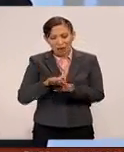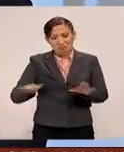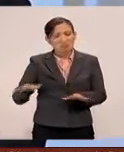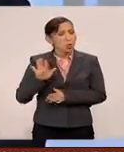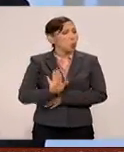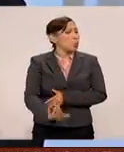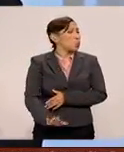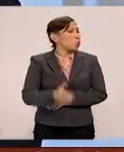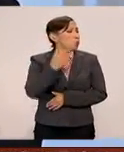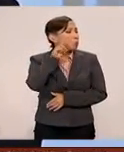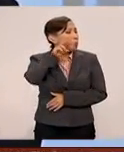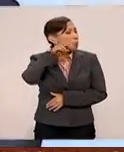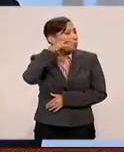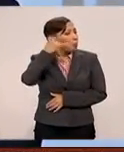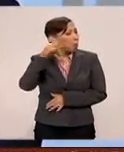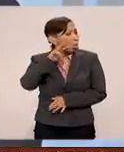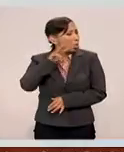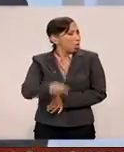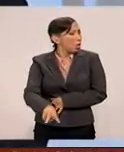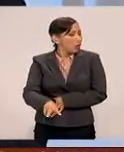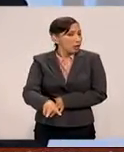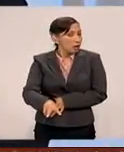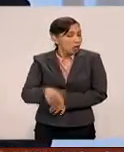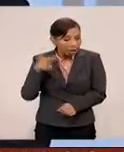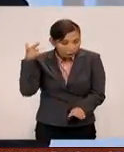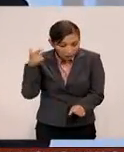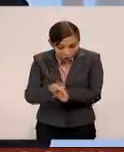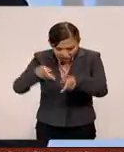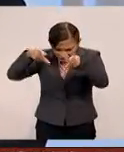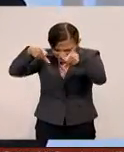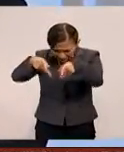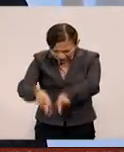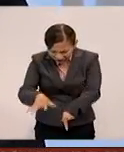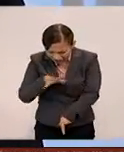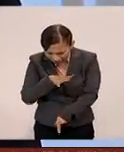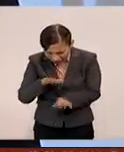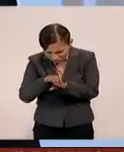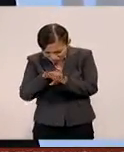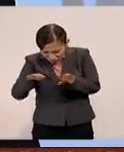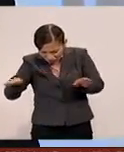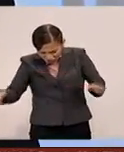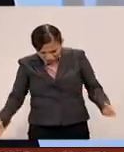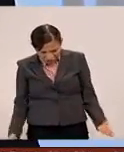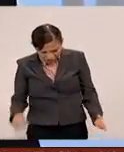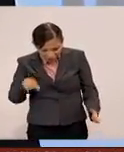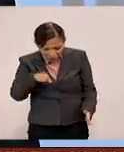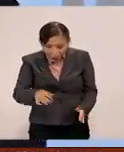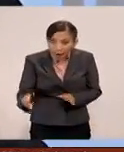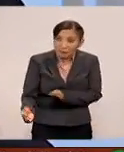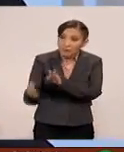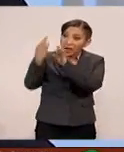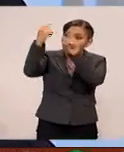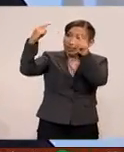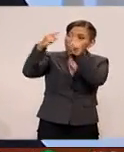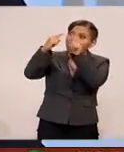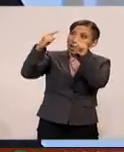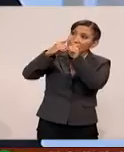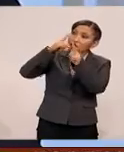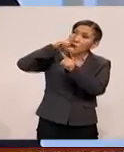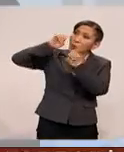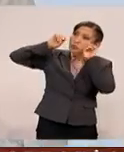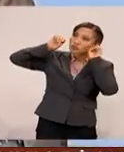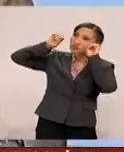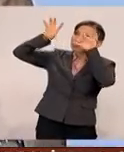seguiría abajo y nadie lo hubiera descubierto. Ahí enterrado estaba la lápida y enfrente la catedral que estábamos